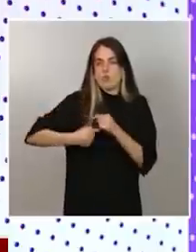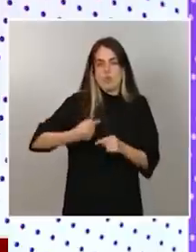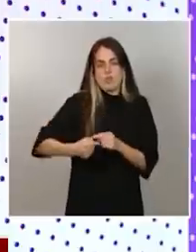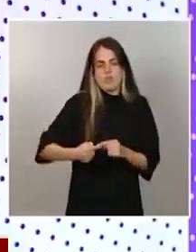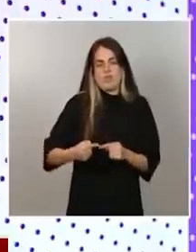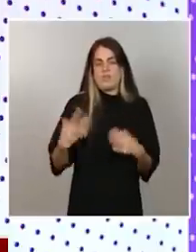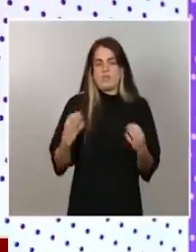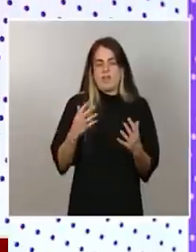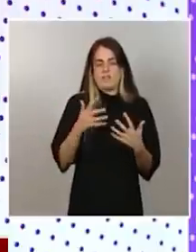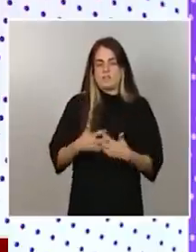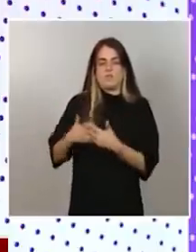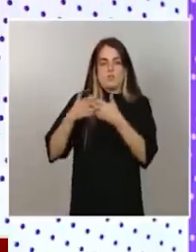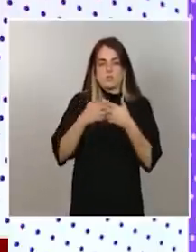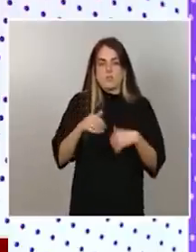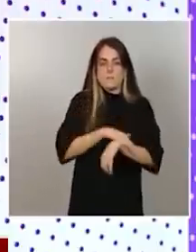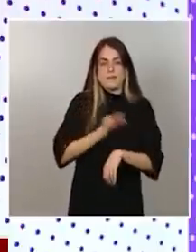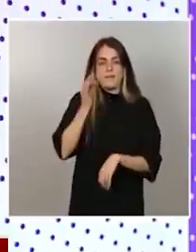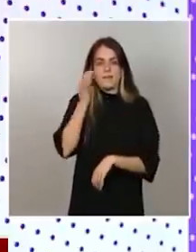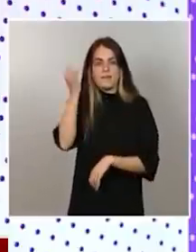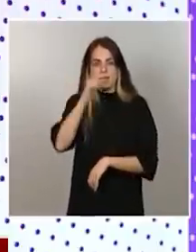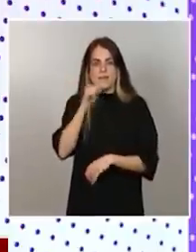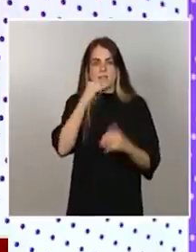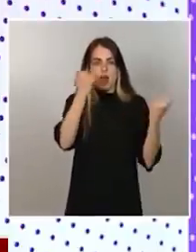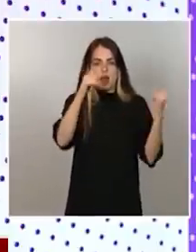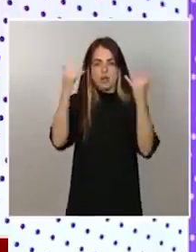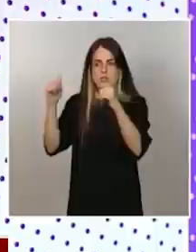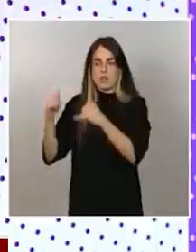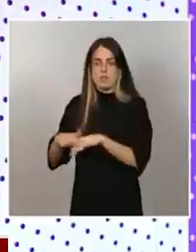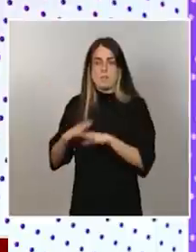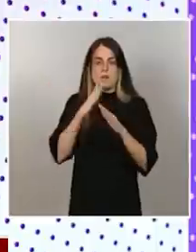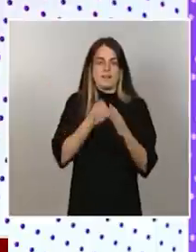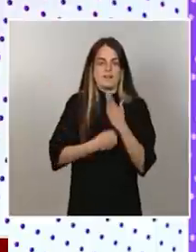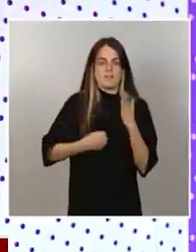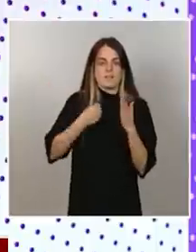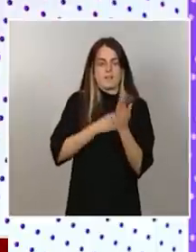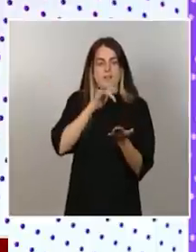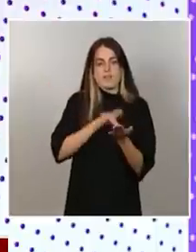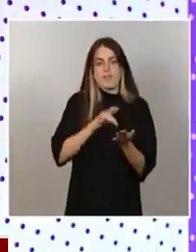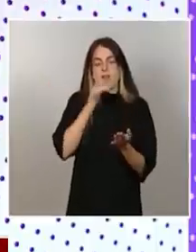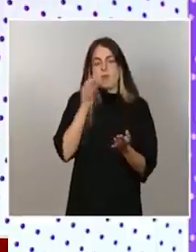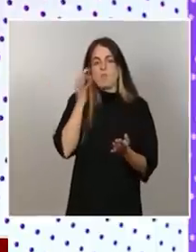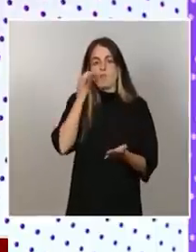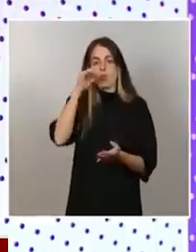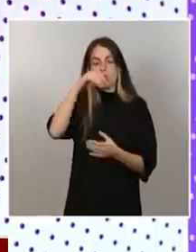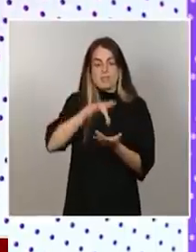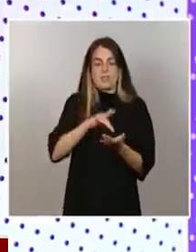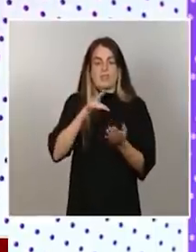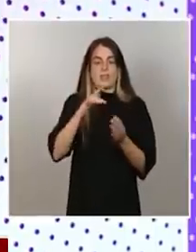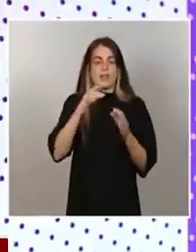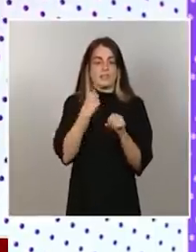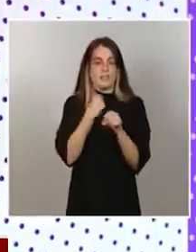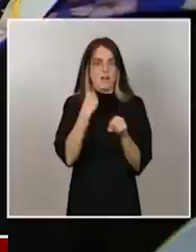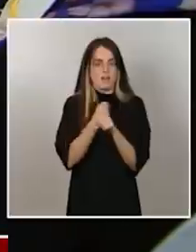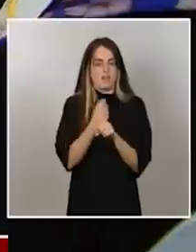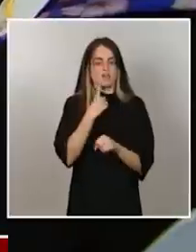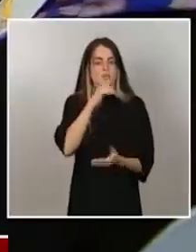no está haciendo los deberes que tiene que hacer, que la culpa la tiene el votante, que es un idiota, que se fijan más que en las cañas y en las latas y